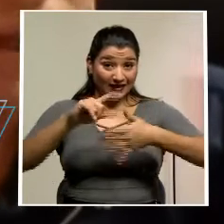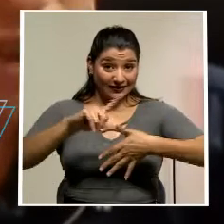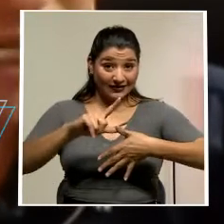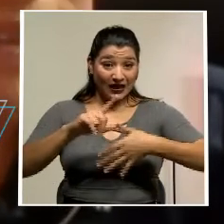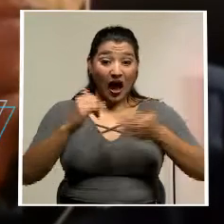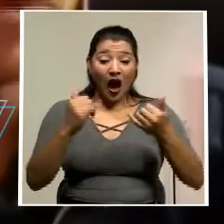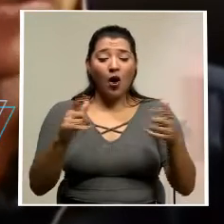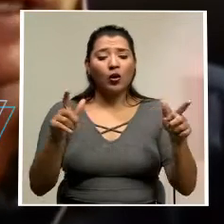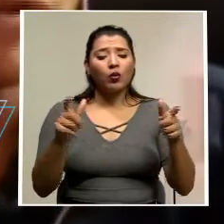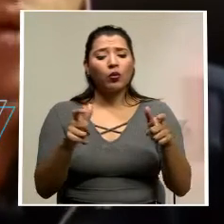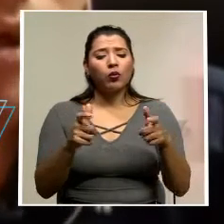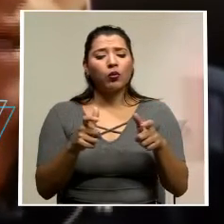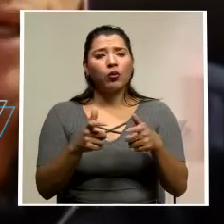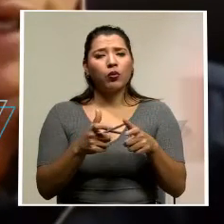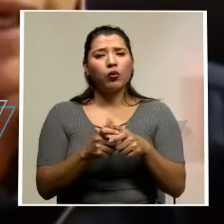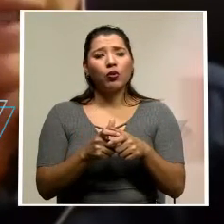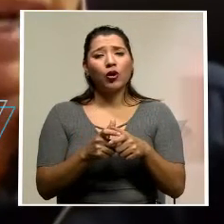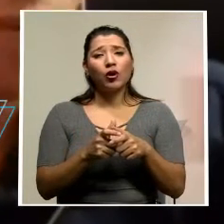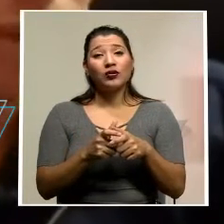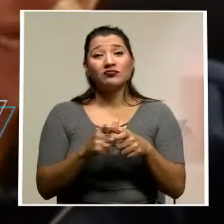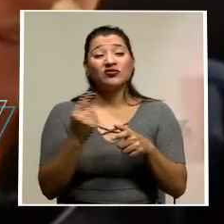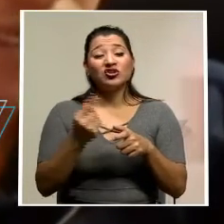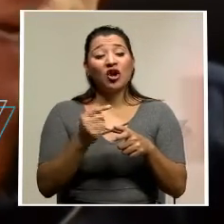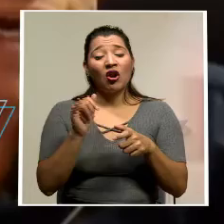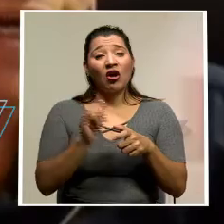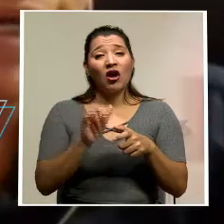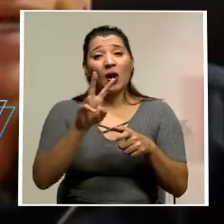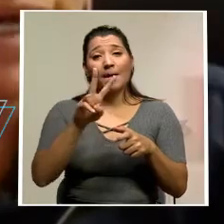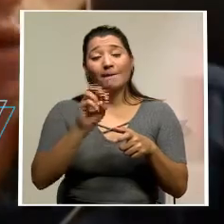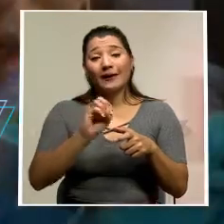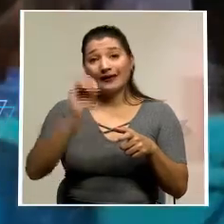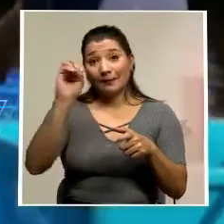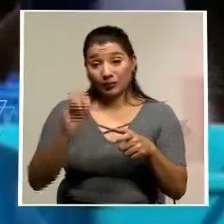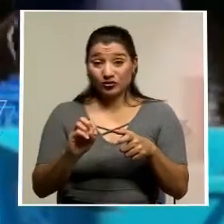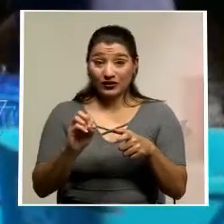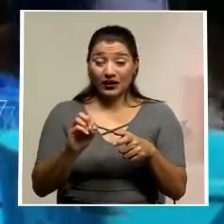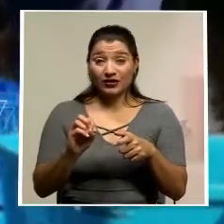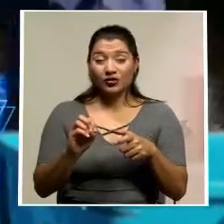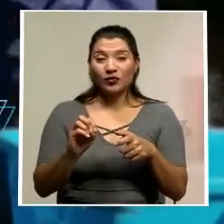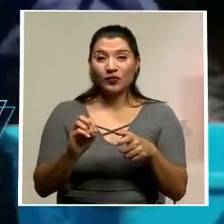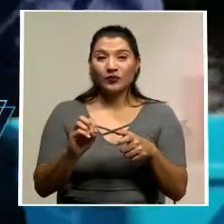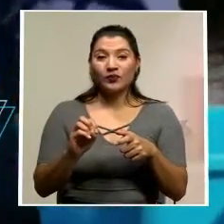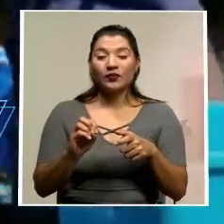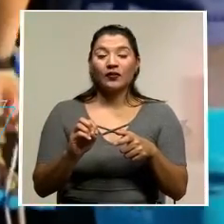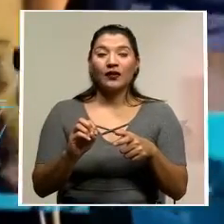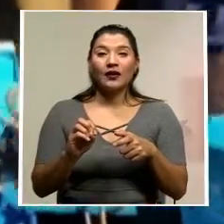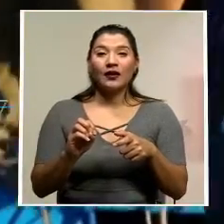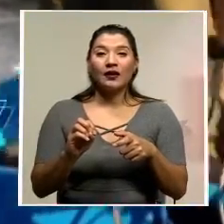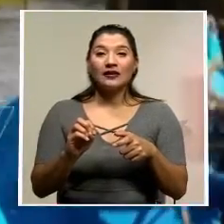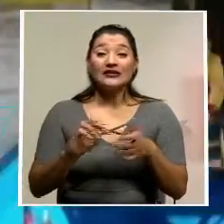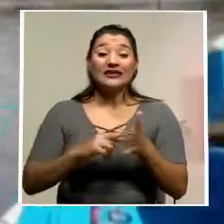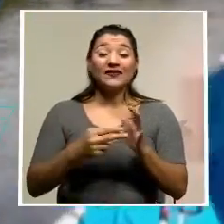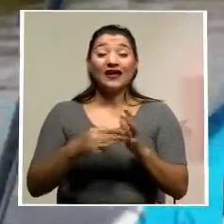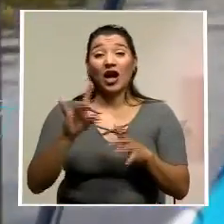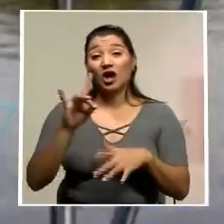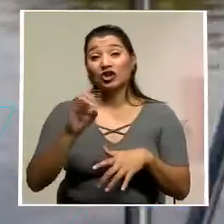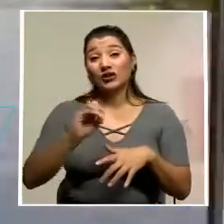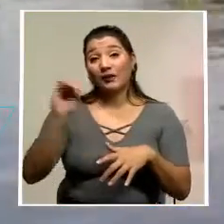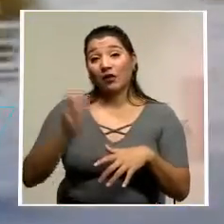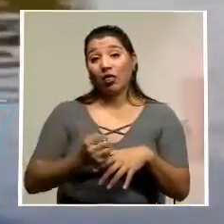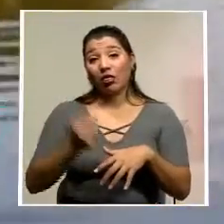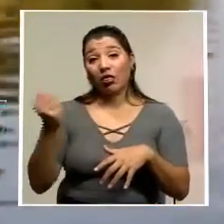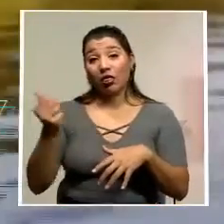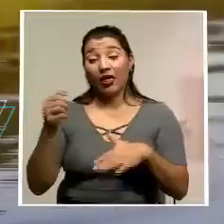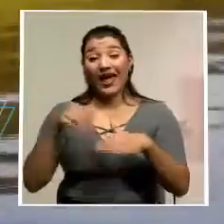de 80% de la abundancia natural original de la población en los últimos 30